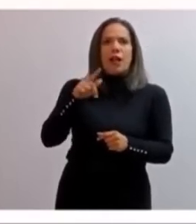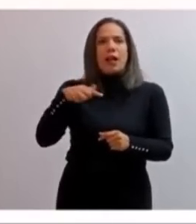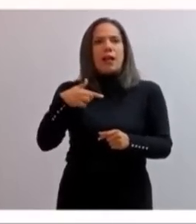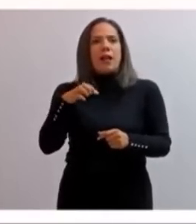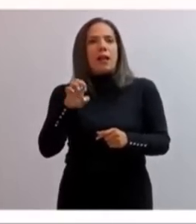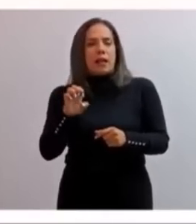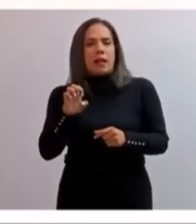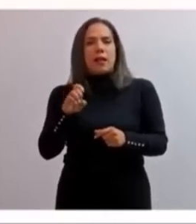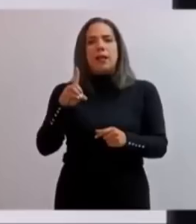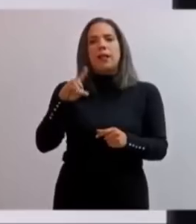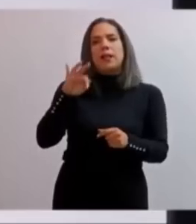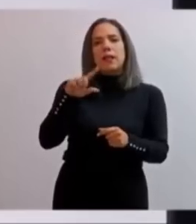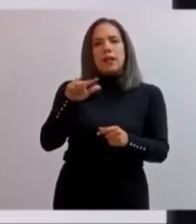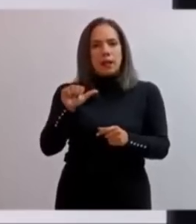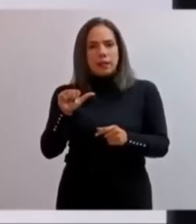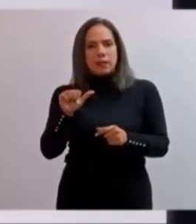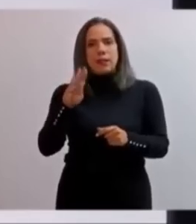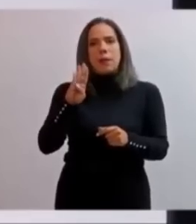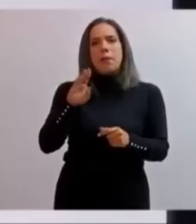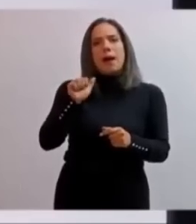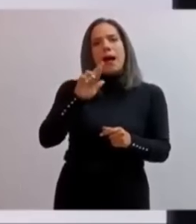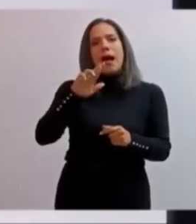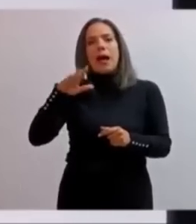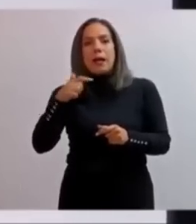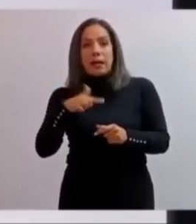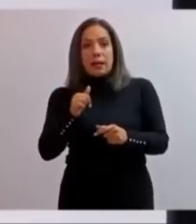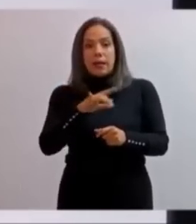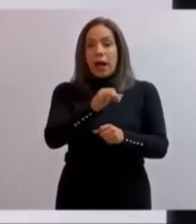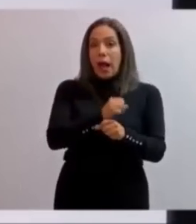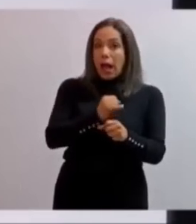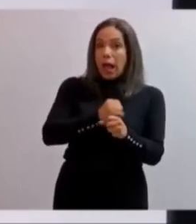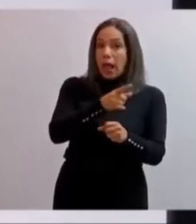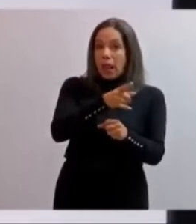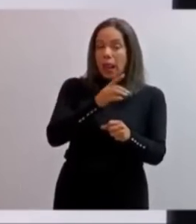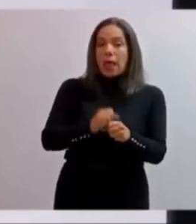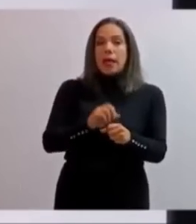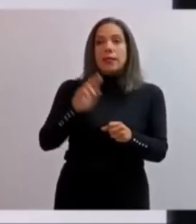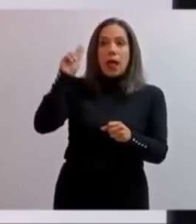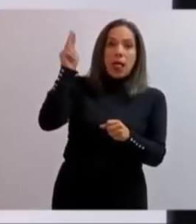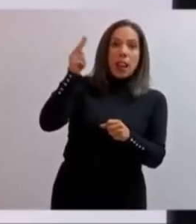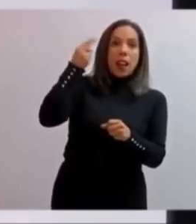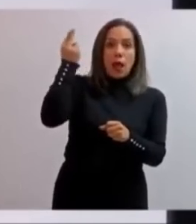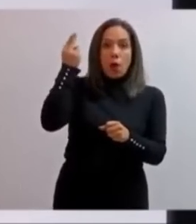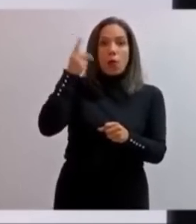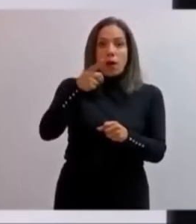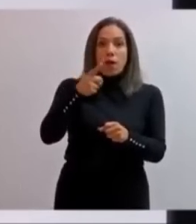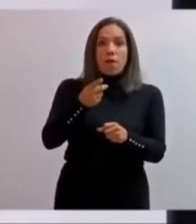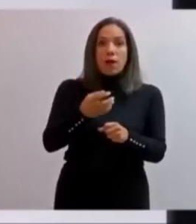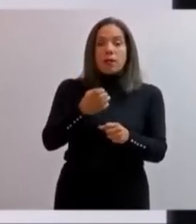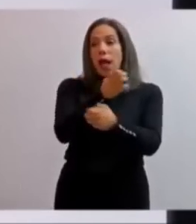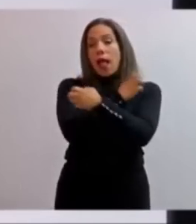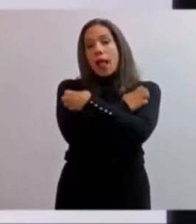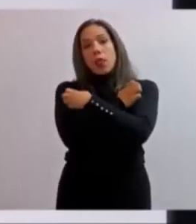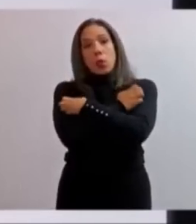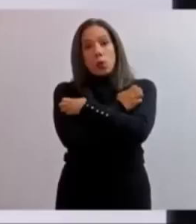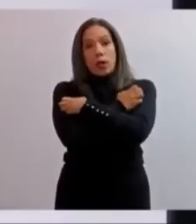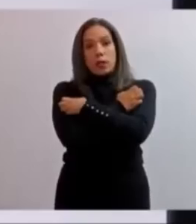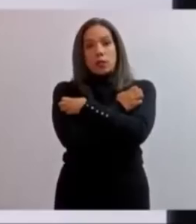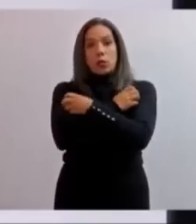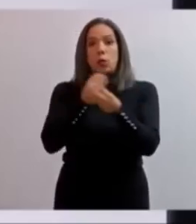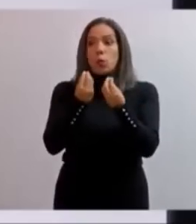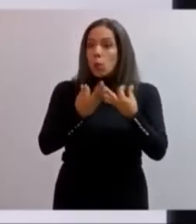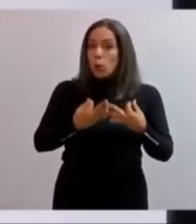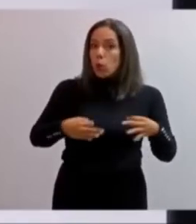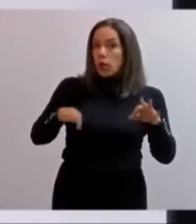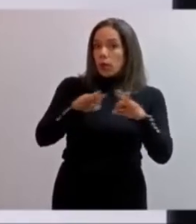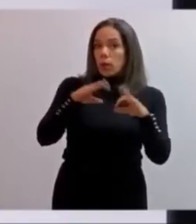Barriga, investigador emérito del Instituto de Investigaciones sobre la Universidad y la Educación, quien nos presentará